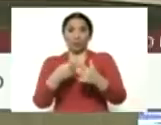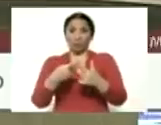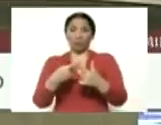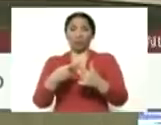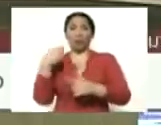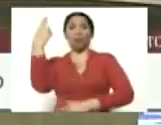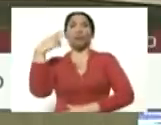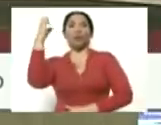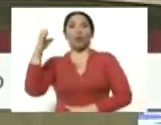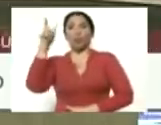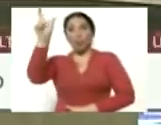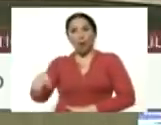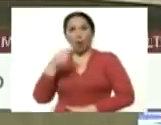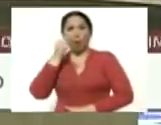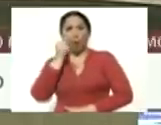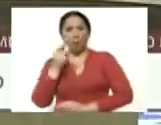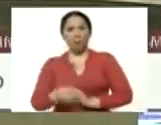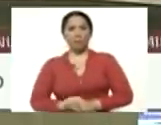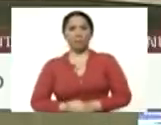Europea, el señor Borrell,